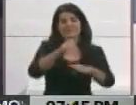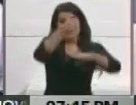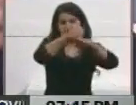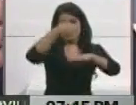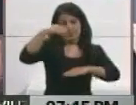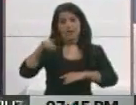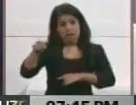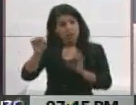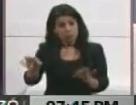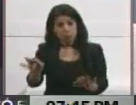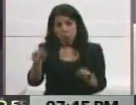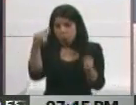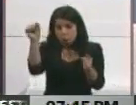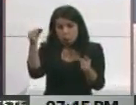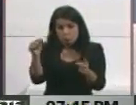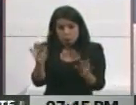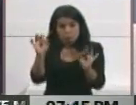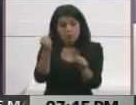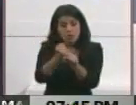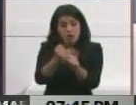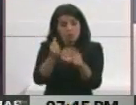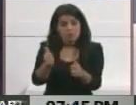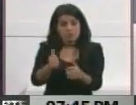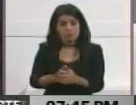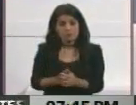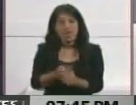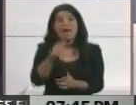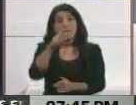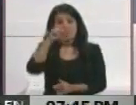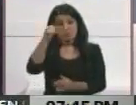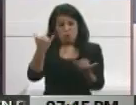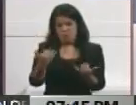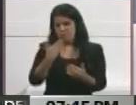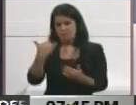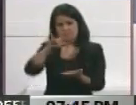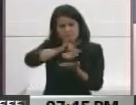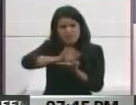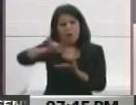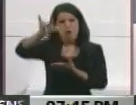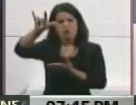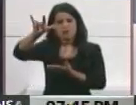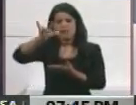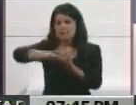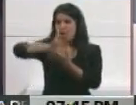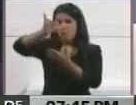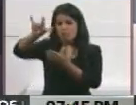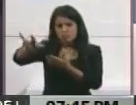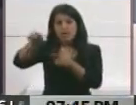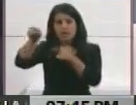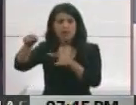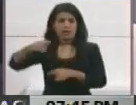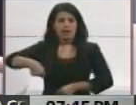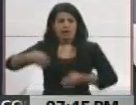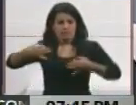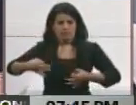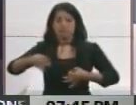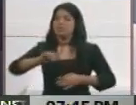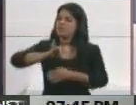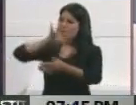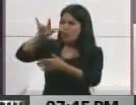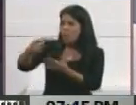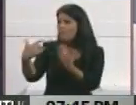geoeconómica geopolítica para intentar de alguna manera resolver el tema de la escala móvil